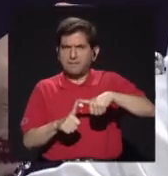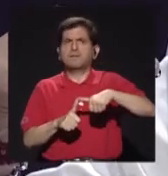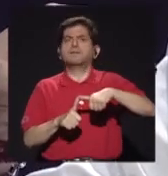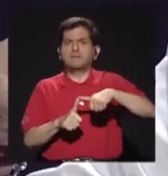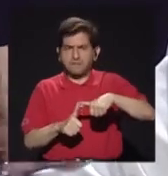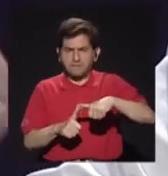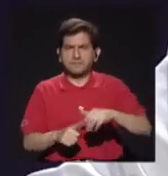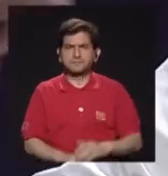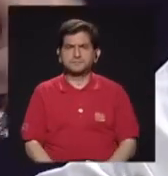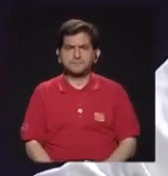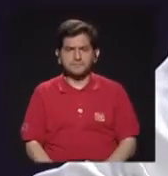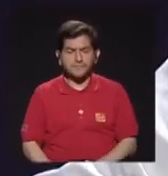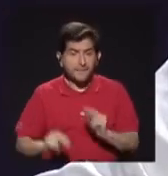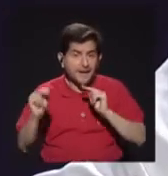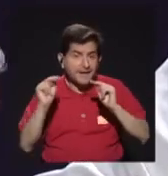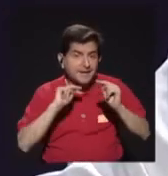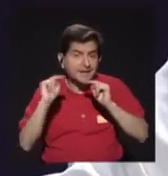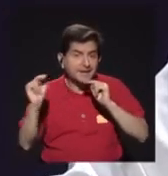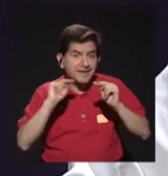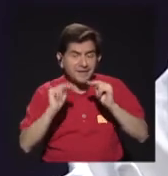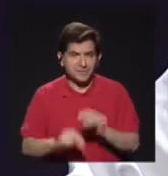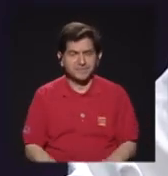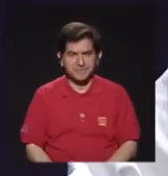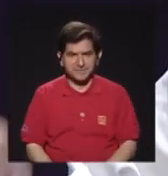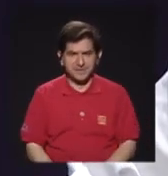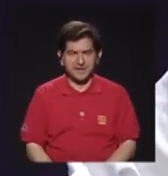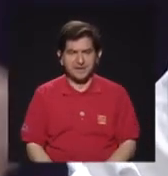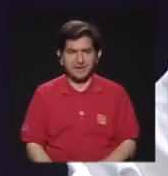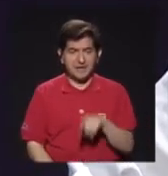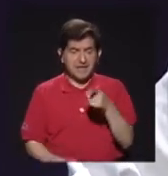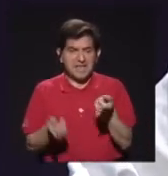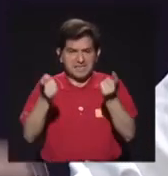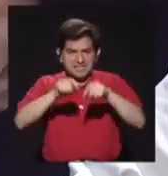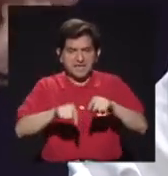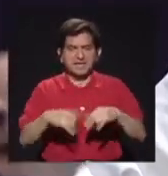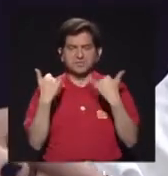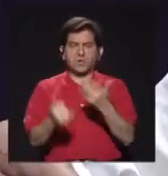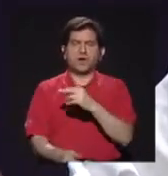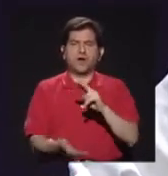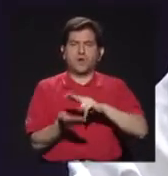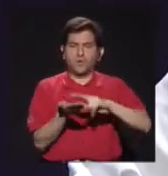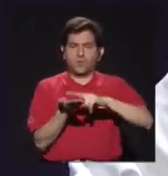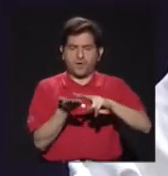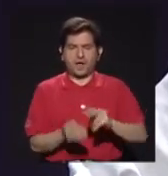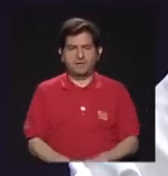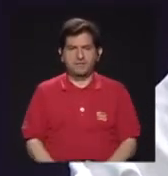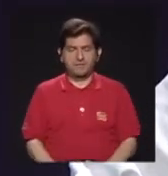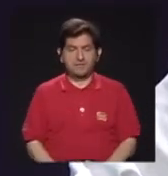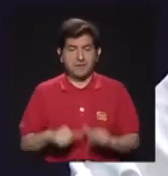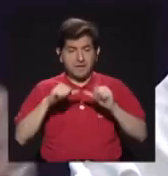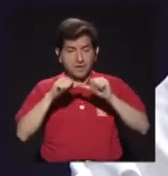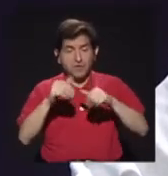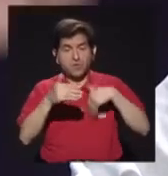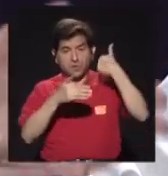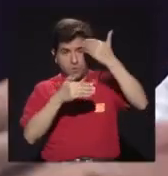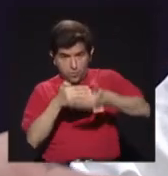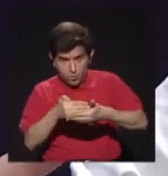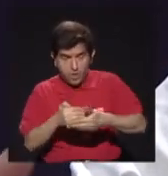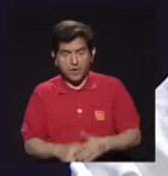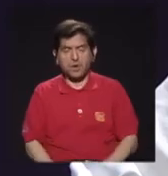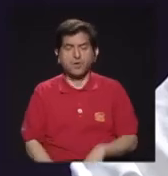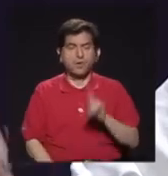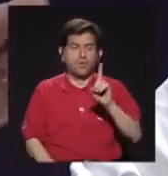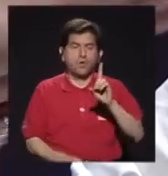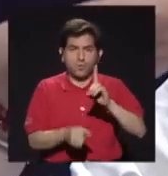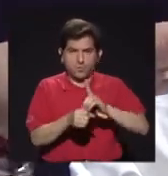se negociaron digamos que en esta le tocaba a liberación nacional el año pasado y que en la siguiente le iba a tocar a uno